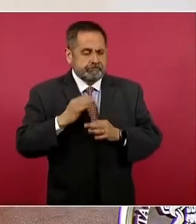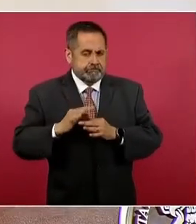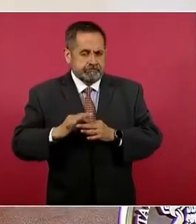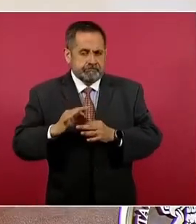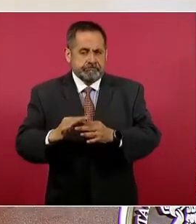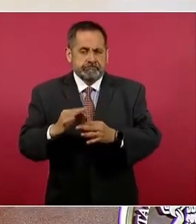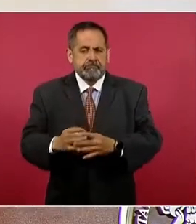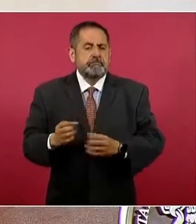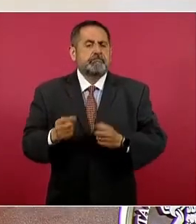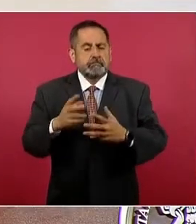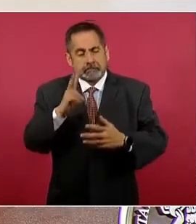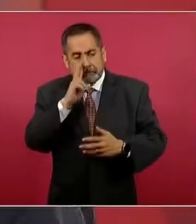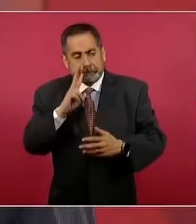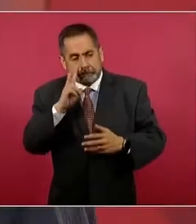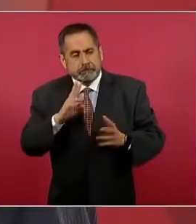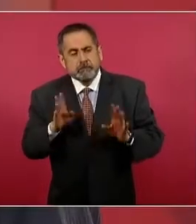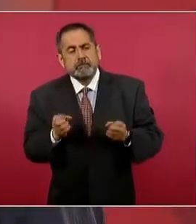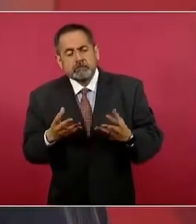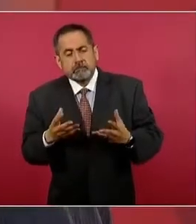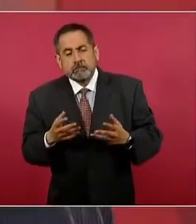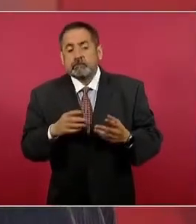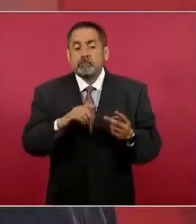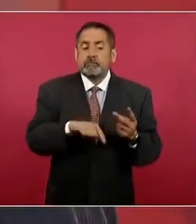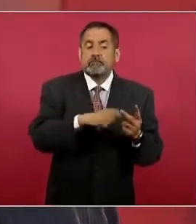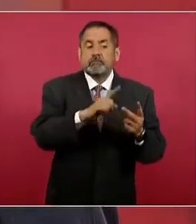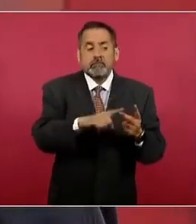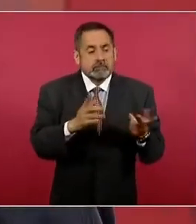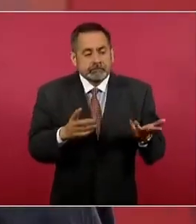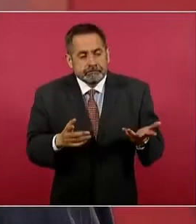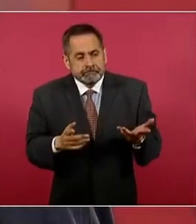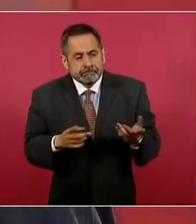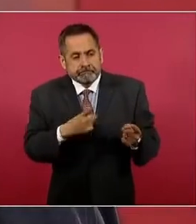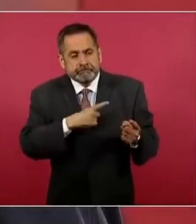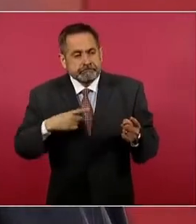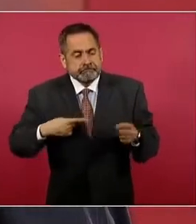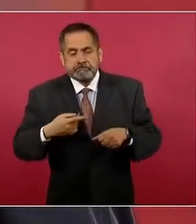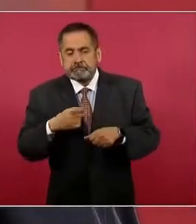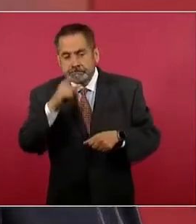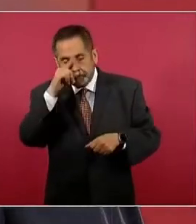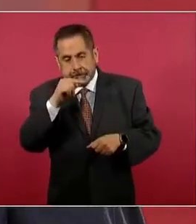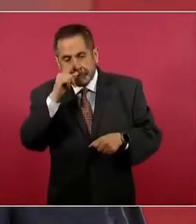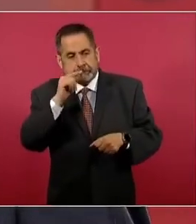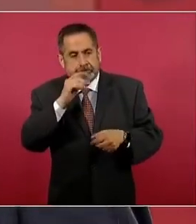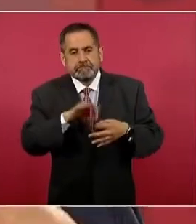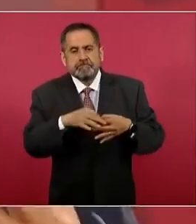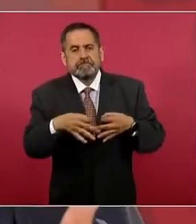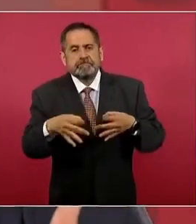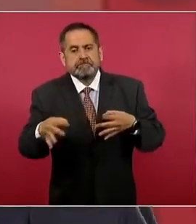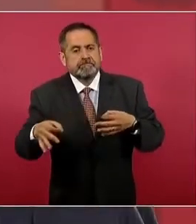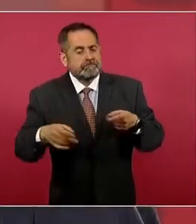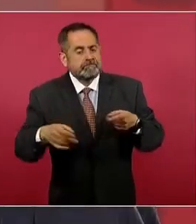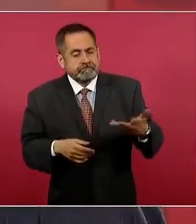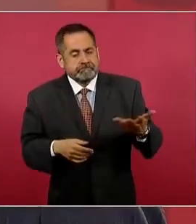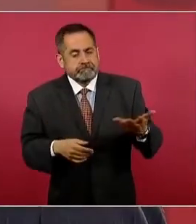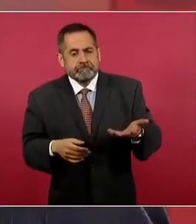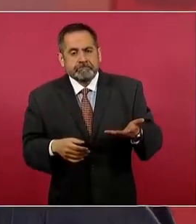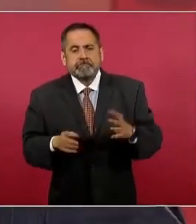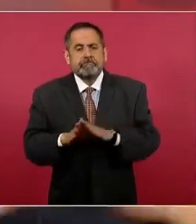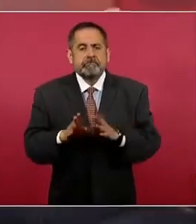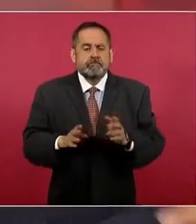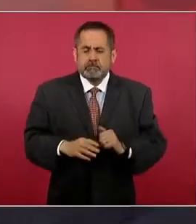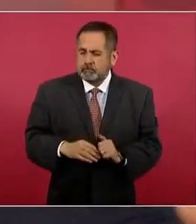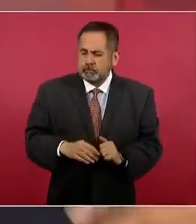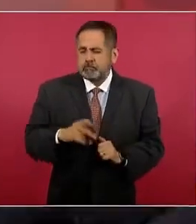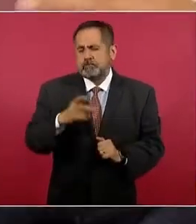créditos y cuántos tienen demoras en el pago, pero